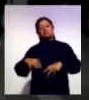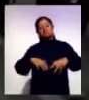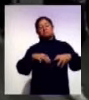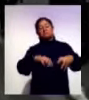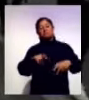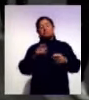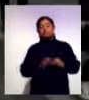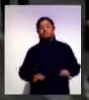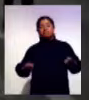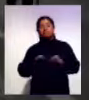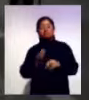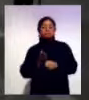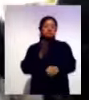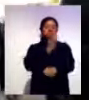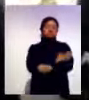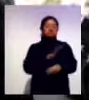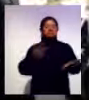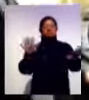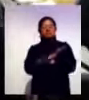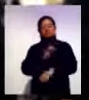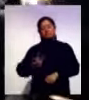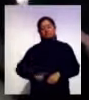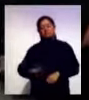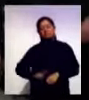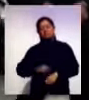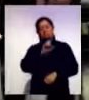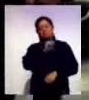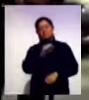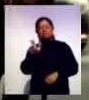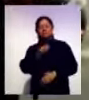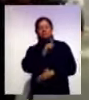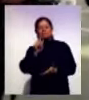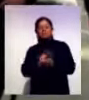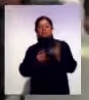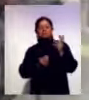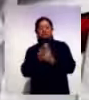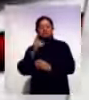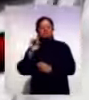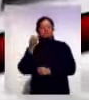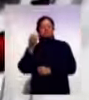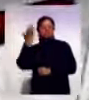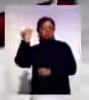relevancia desde la renovación del gobierno socialista tras las elecciones legislativas de octubre pasado.